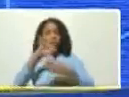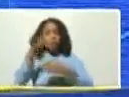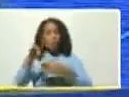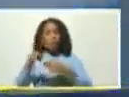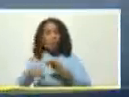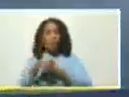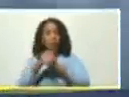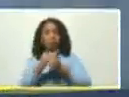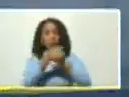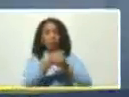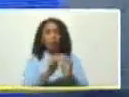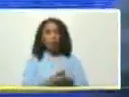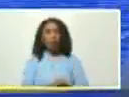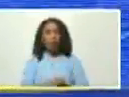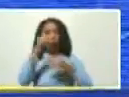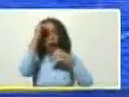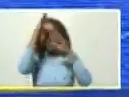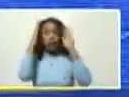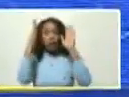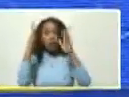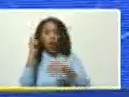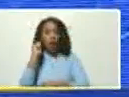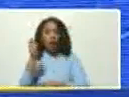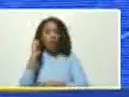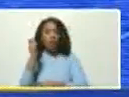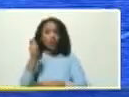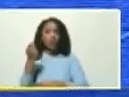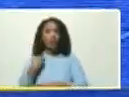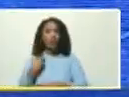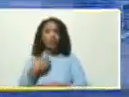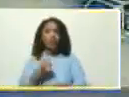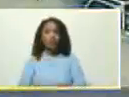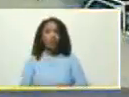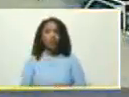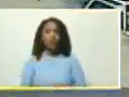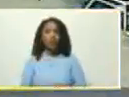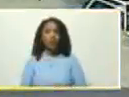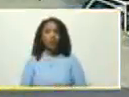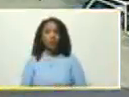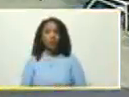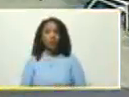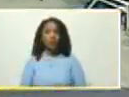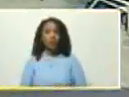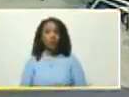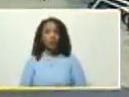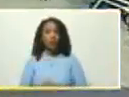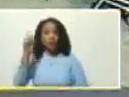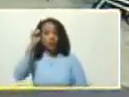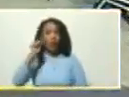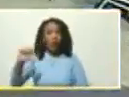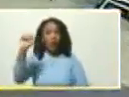inversionista. Atención, inversionista. ¿Ah? Del Asia.